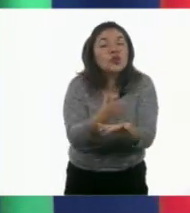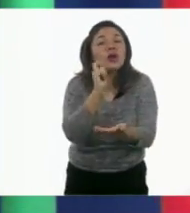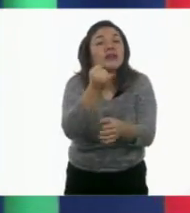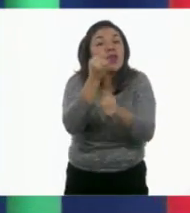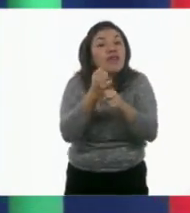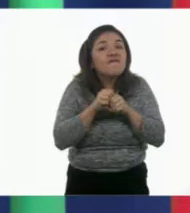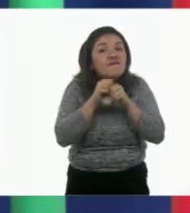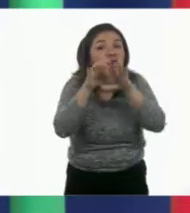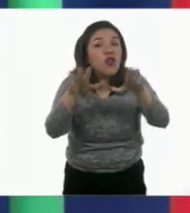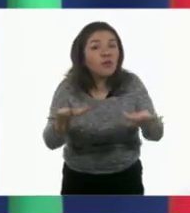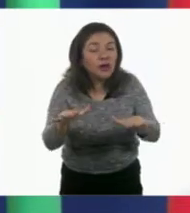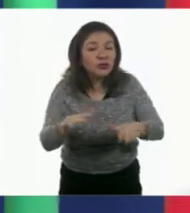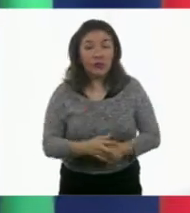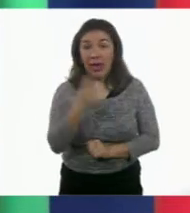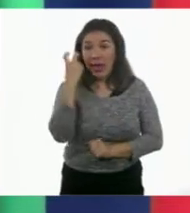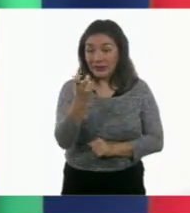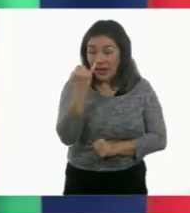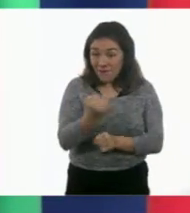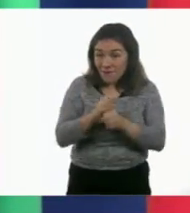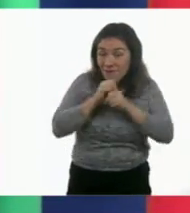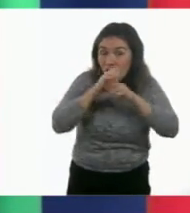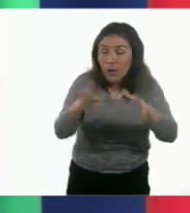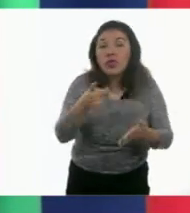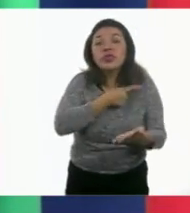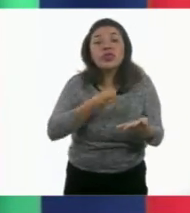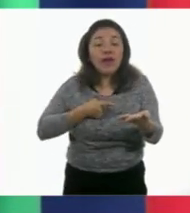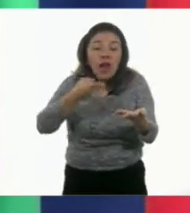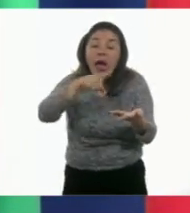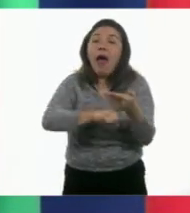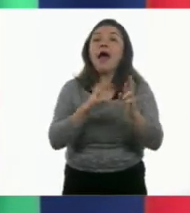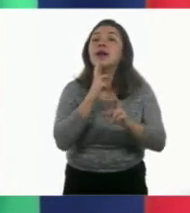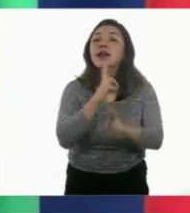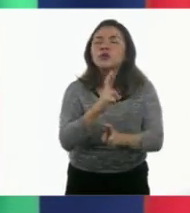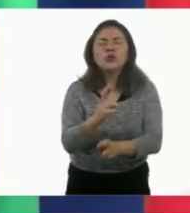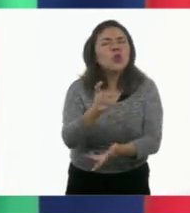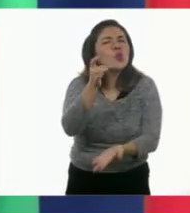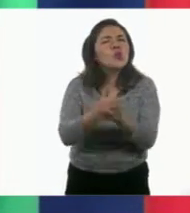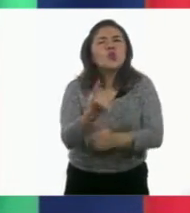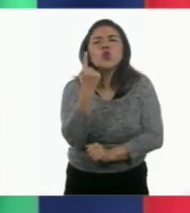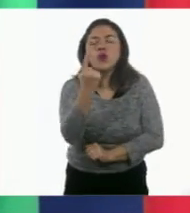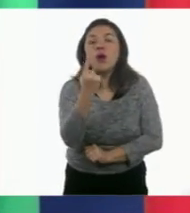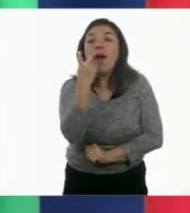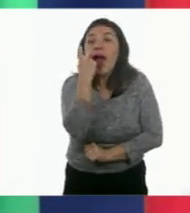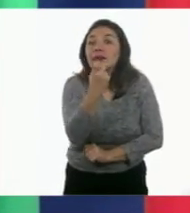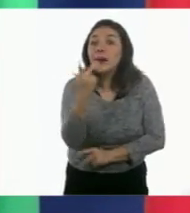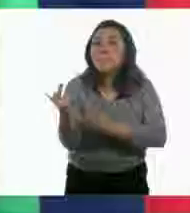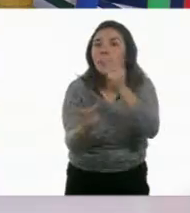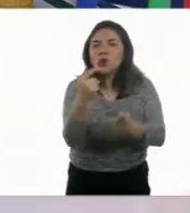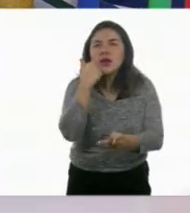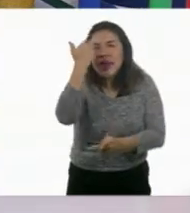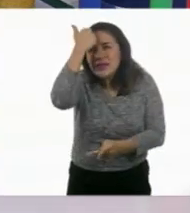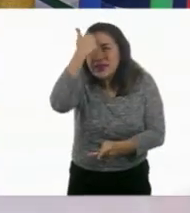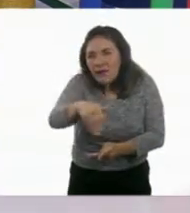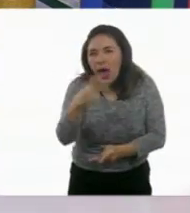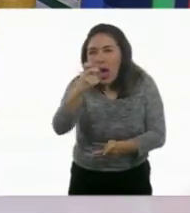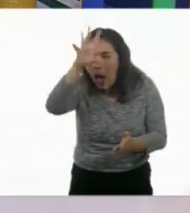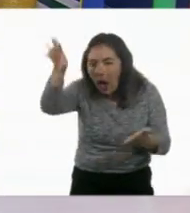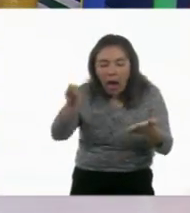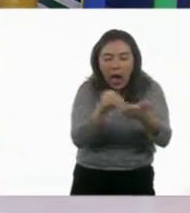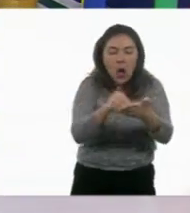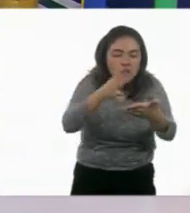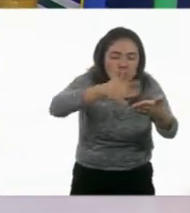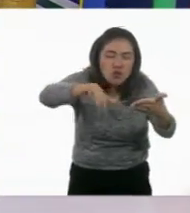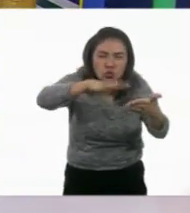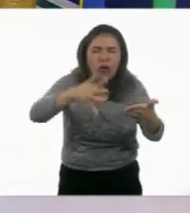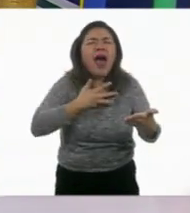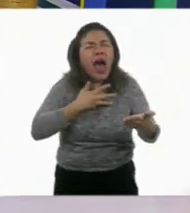información. Esta información debe responder únicamente a esa pregunta. Aunque haya otras